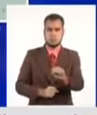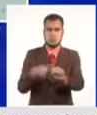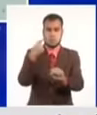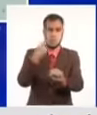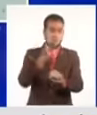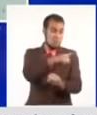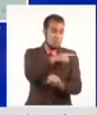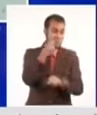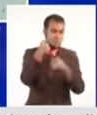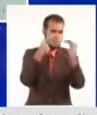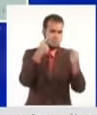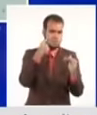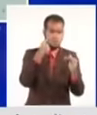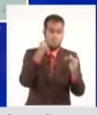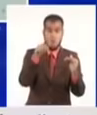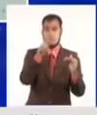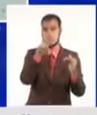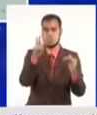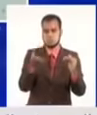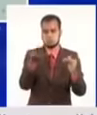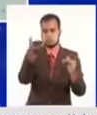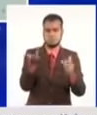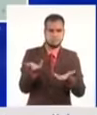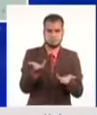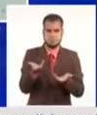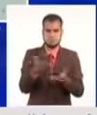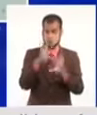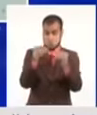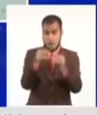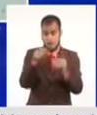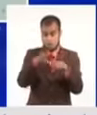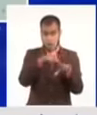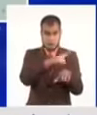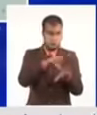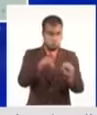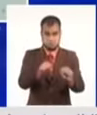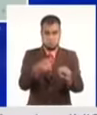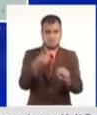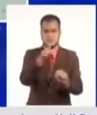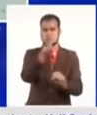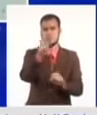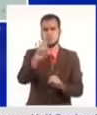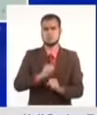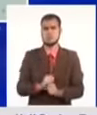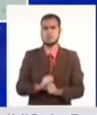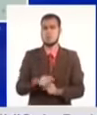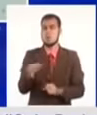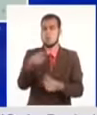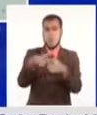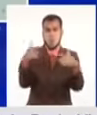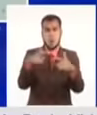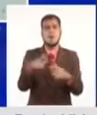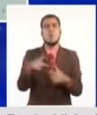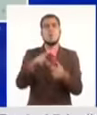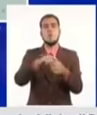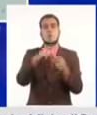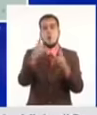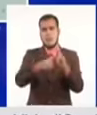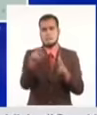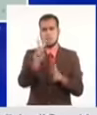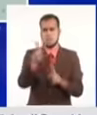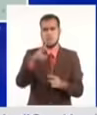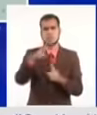de 114. Los municipios con mayor número ayer: Guanajay 22, San Cristóbal 11, Mariel